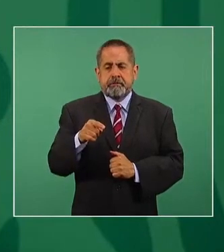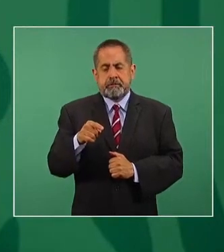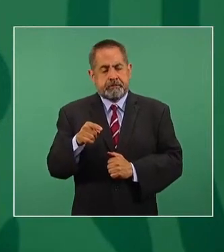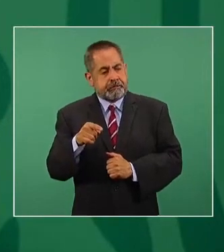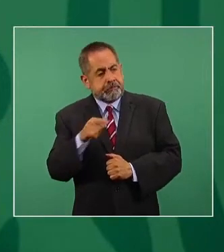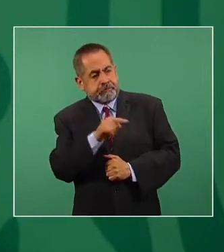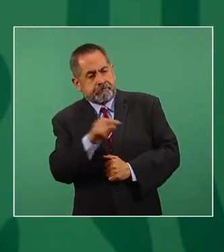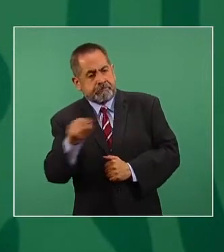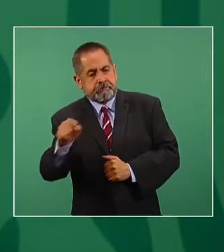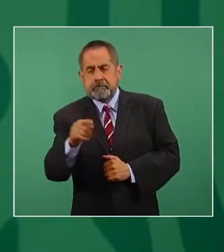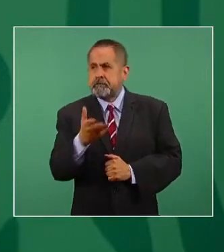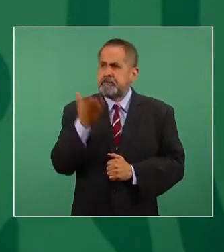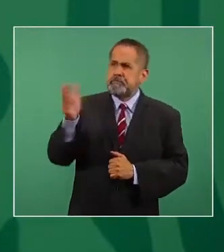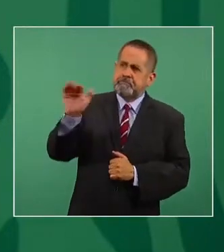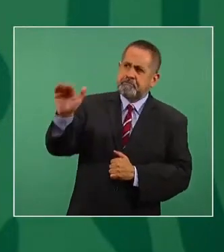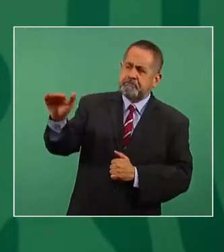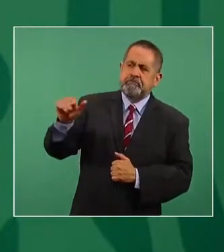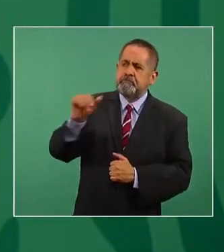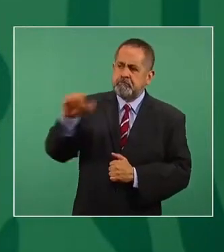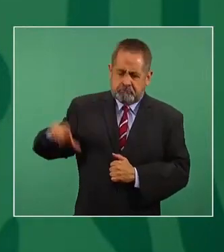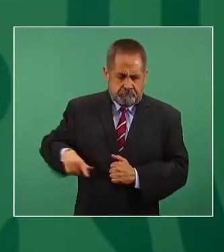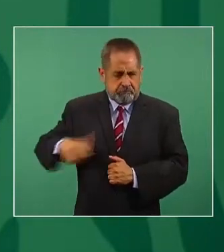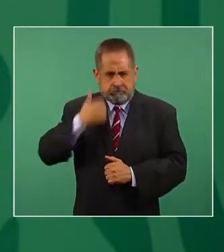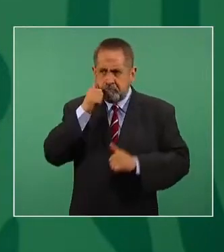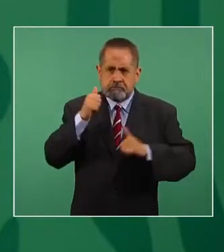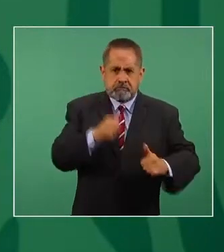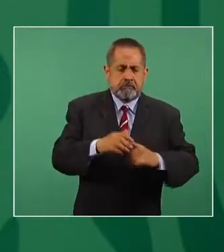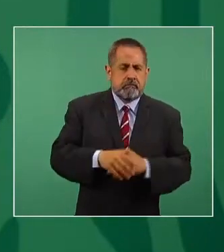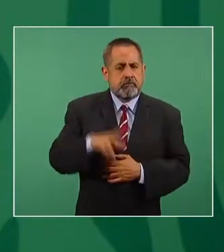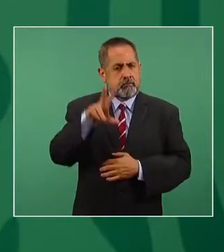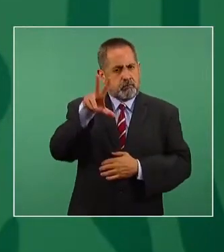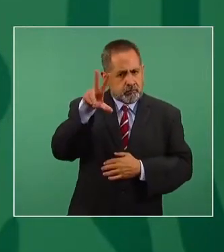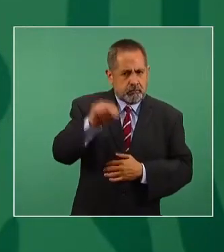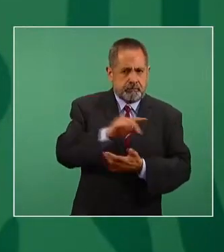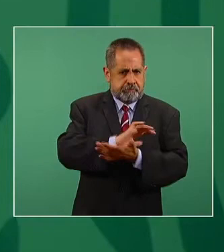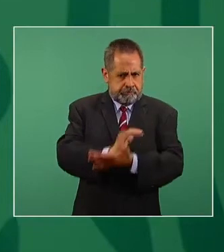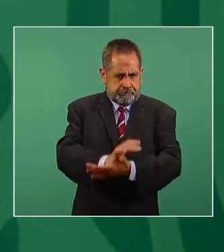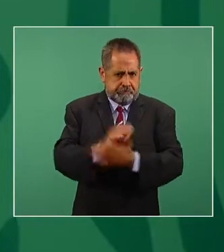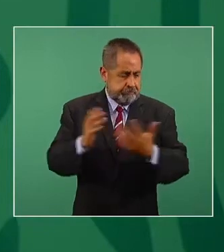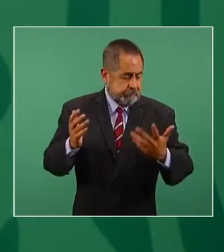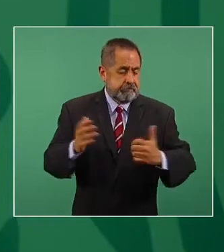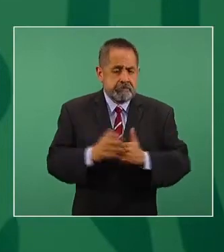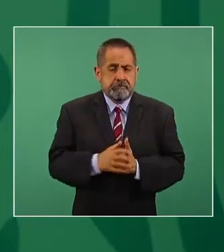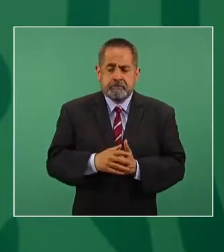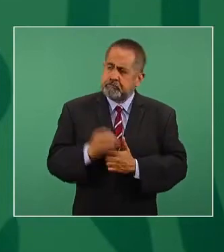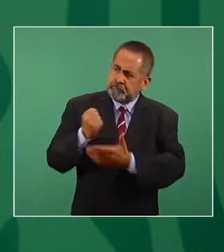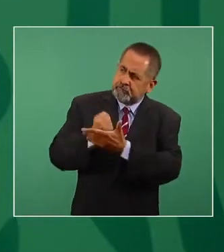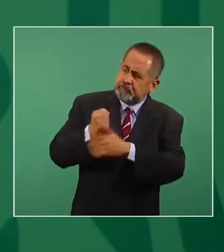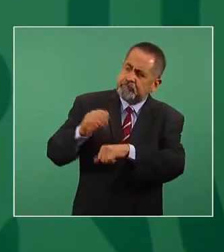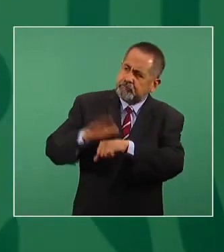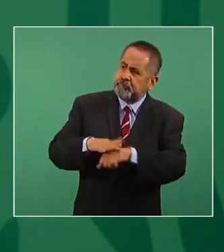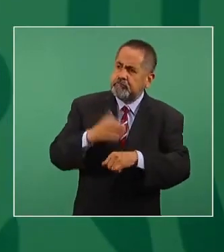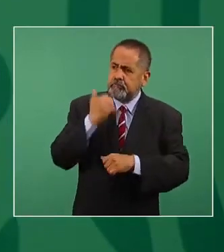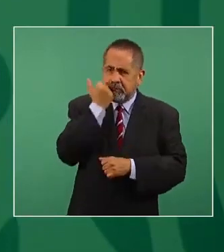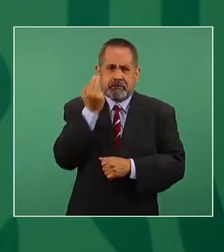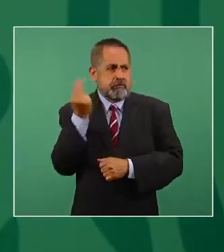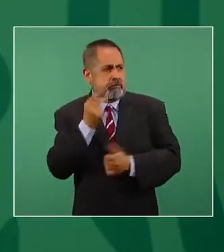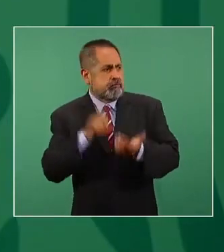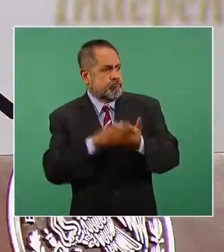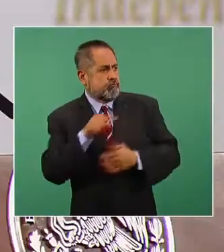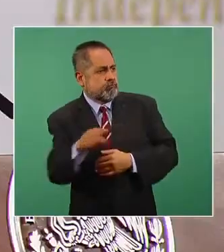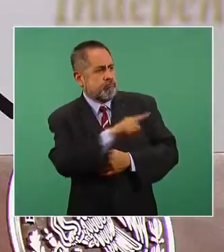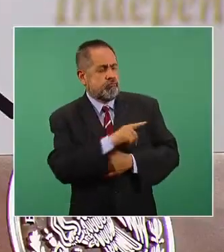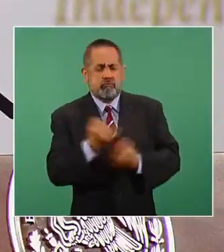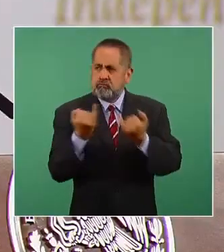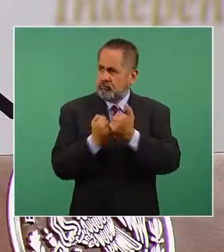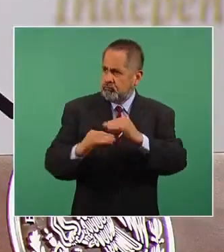las peticiones de las mujeres, las demandas de no discriminación y la exigencia de las condiciones necesarias para